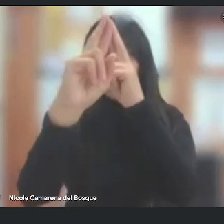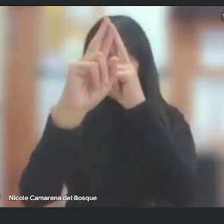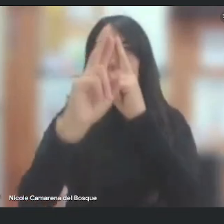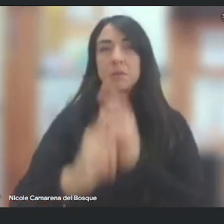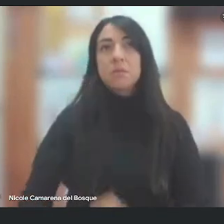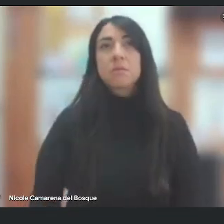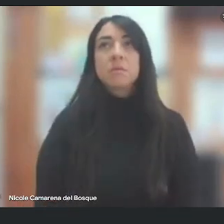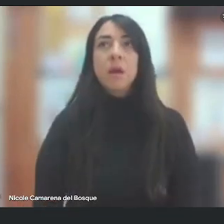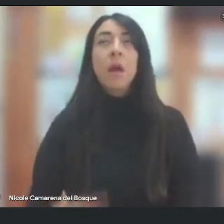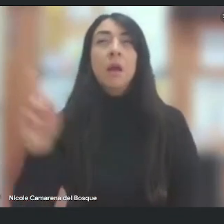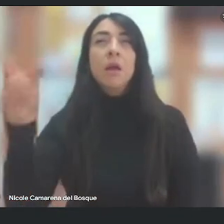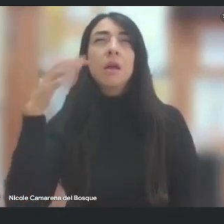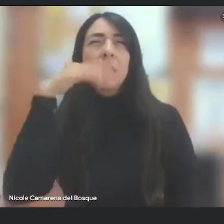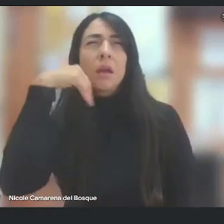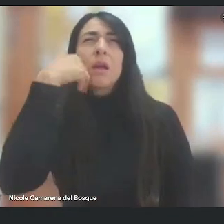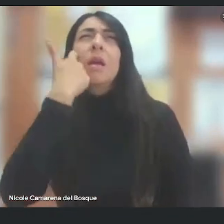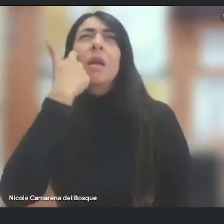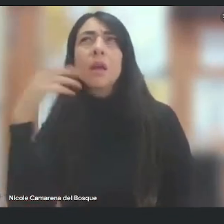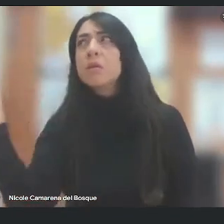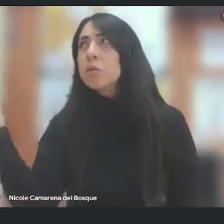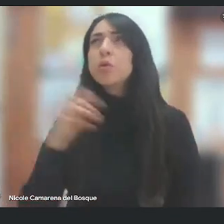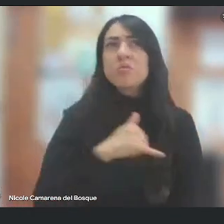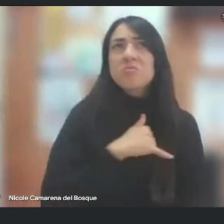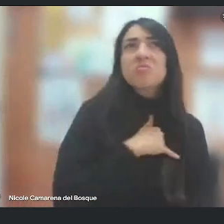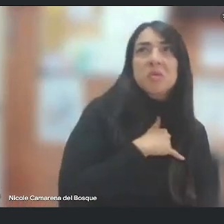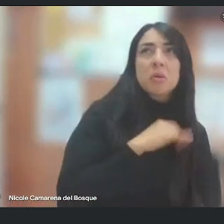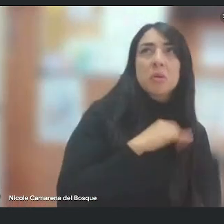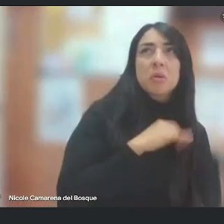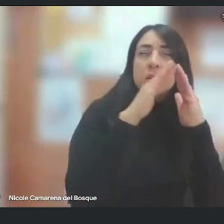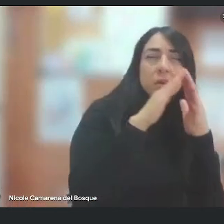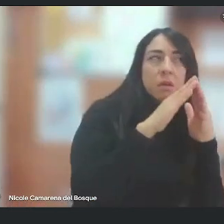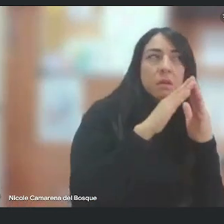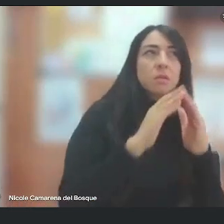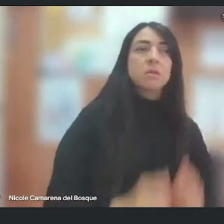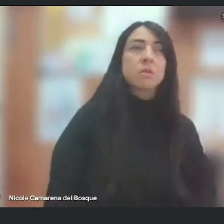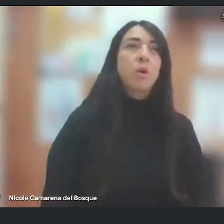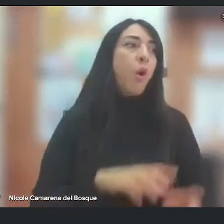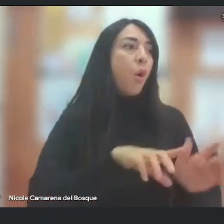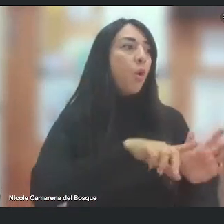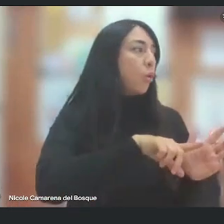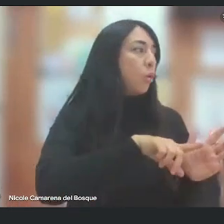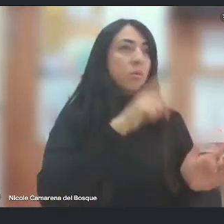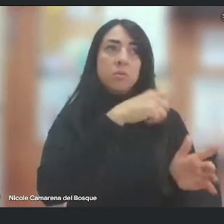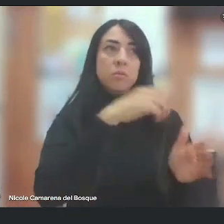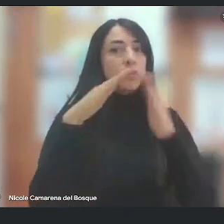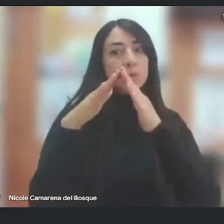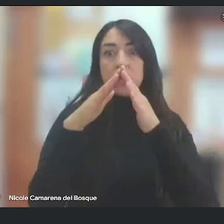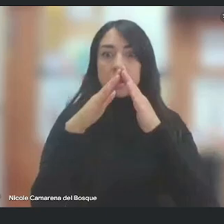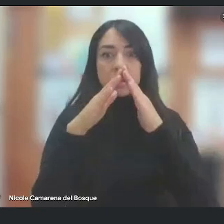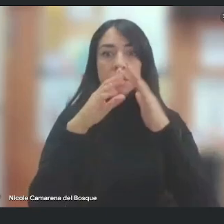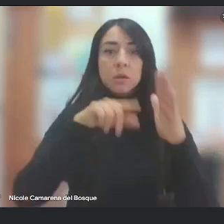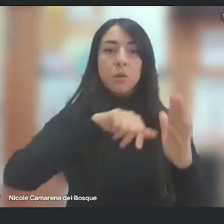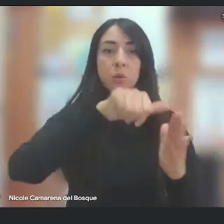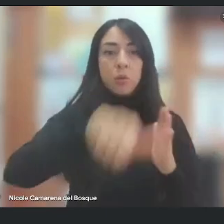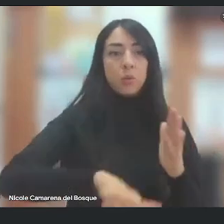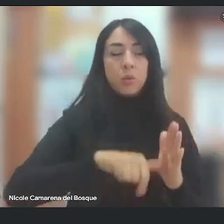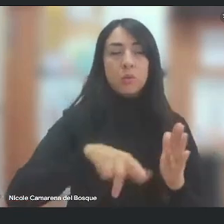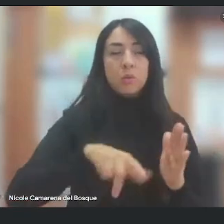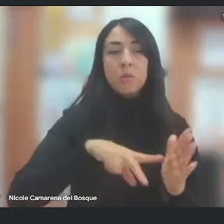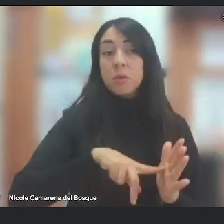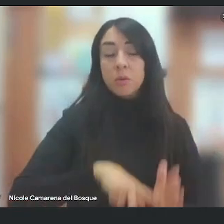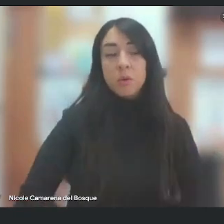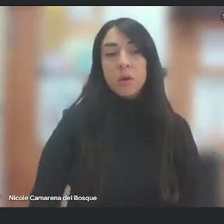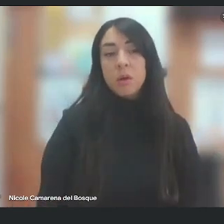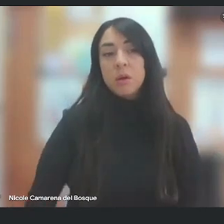respete ese tiempo, que a lo mejor tengan un área en donde ellos puedan estar solos, que puedan tener privacidad